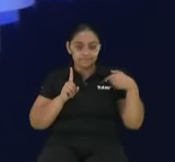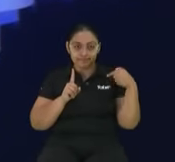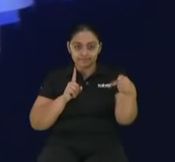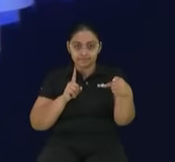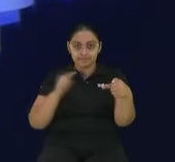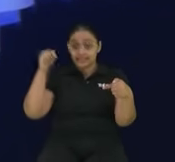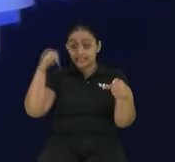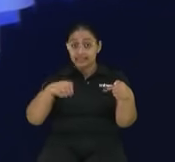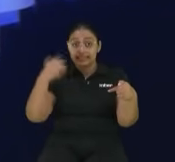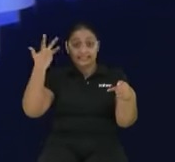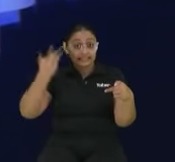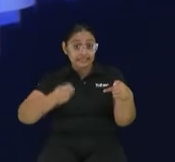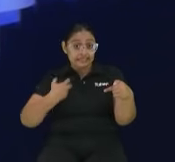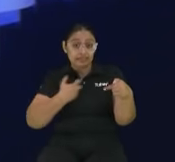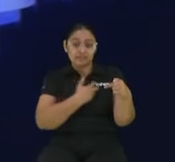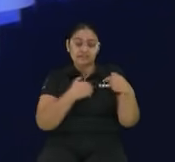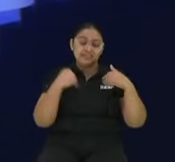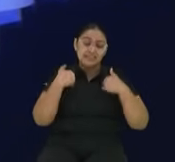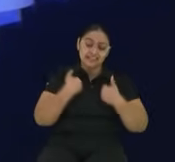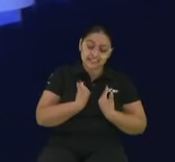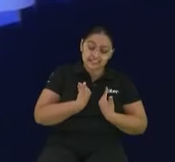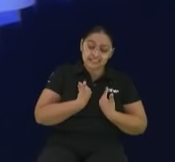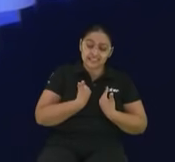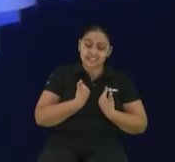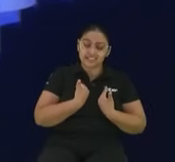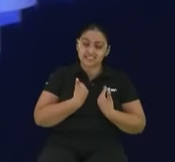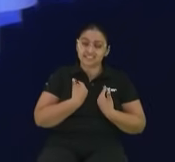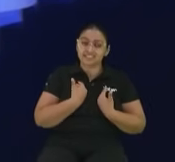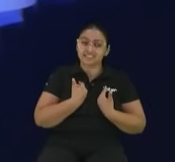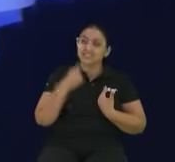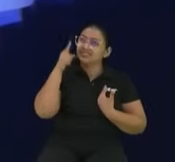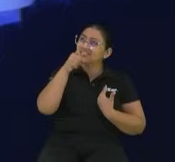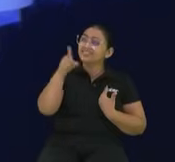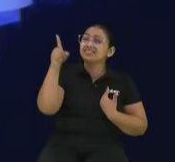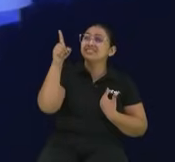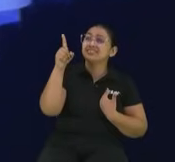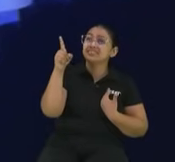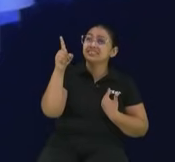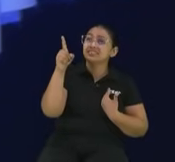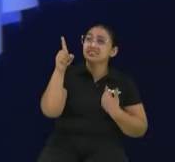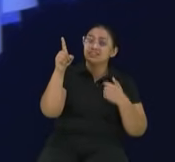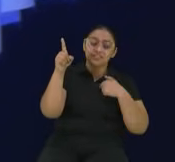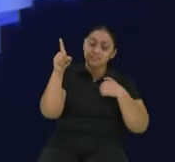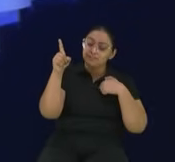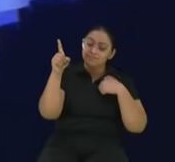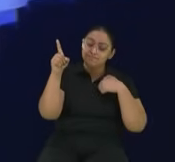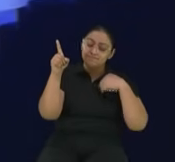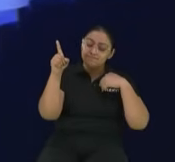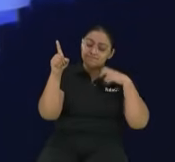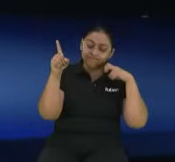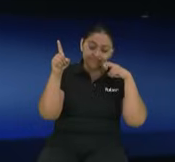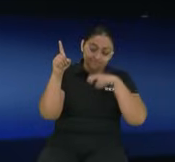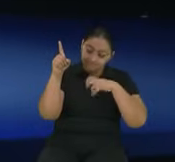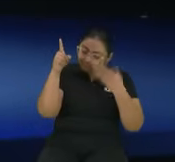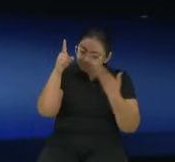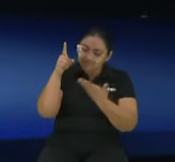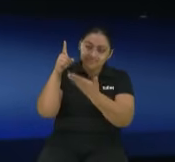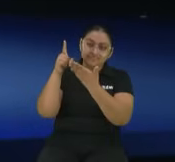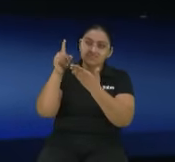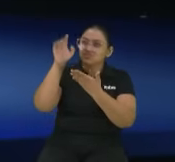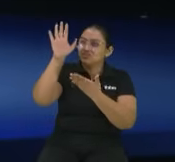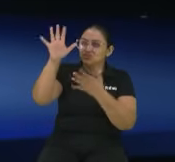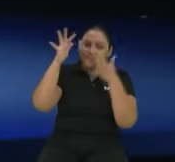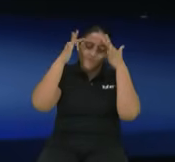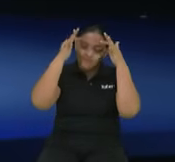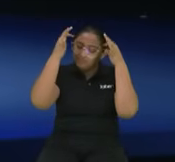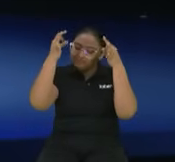si está cansado de pelear Dígale Señor me rindo hace las cosas a tu